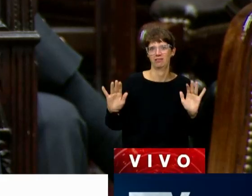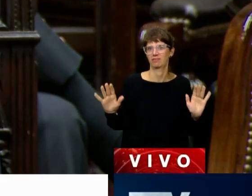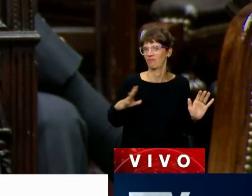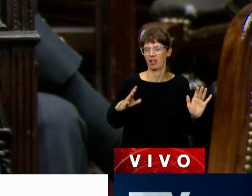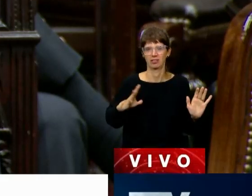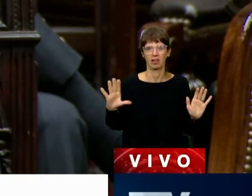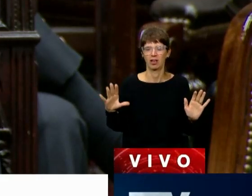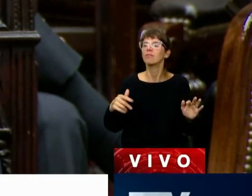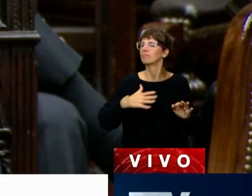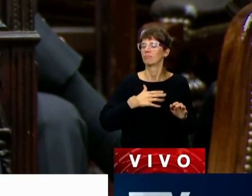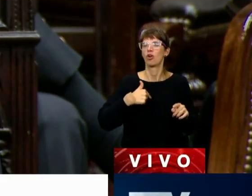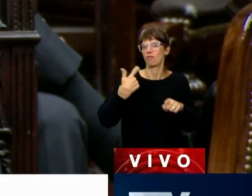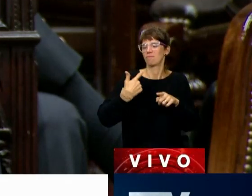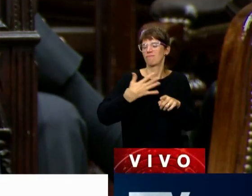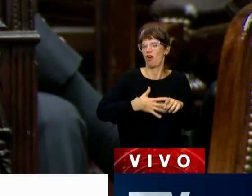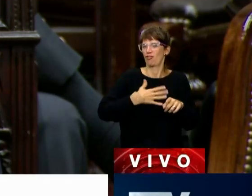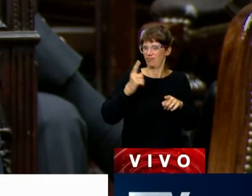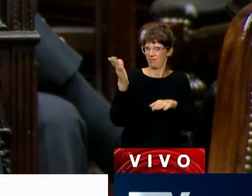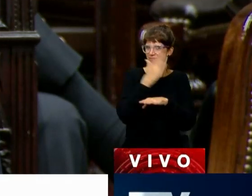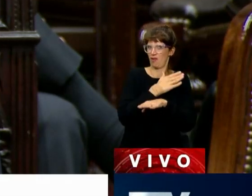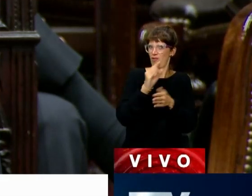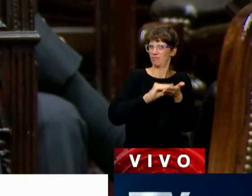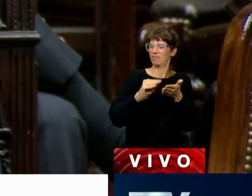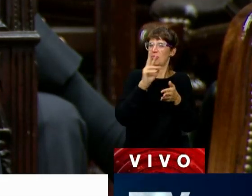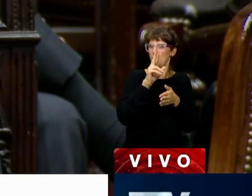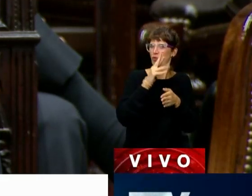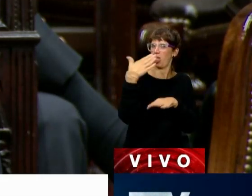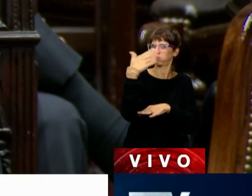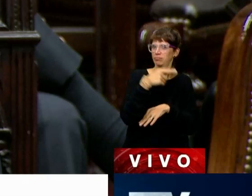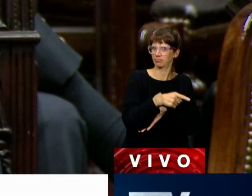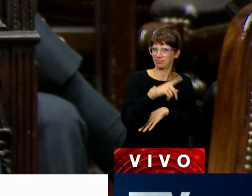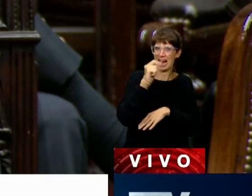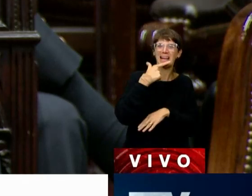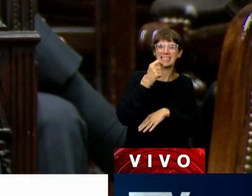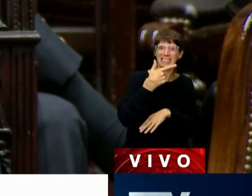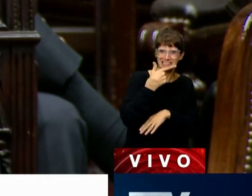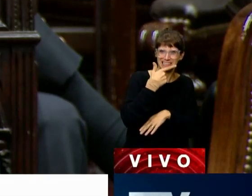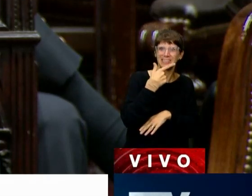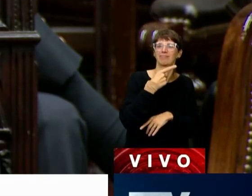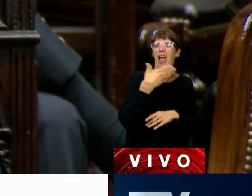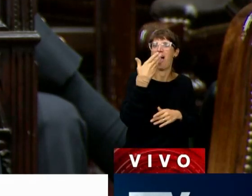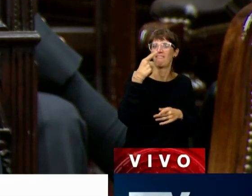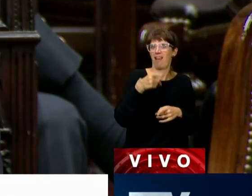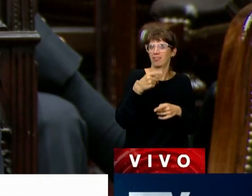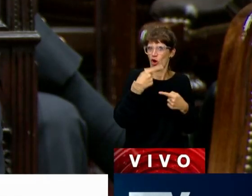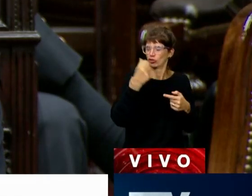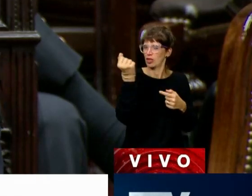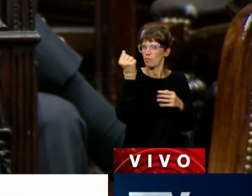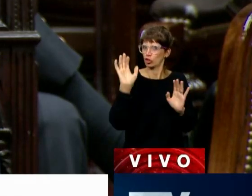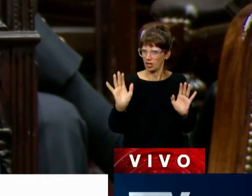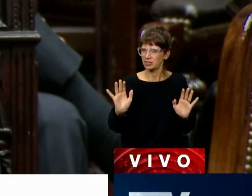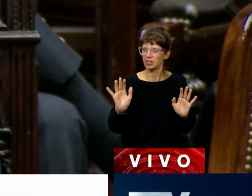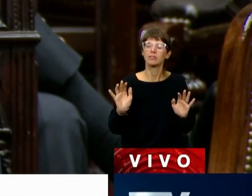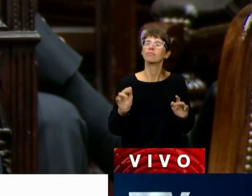la exposición de Germana Figueroa Casas que me elimina de hacer algunas consideraciones. Me